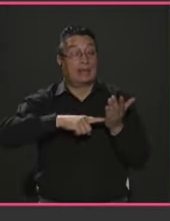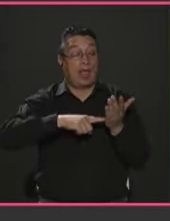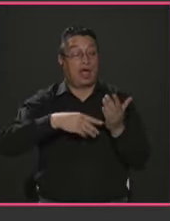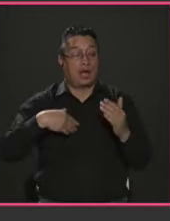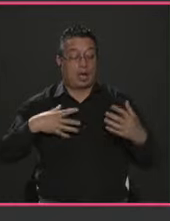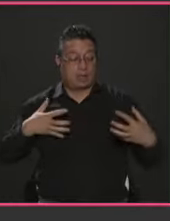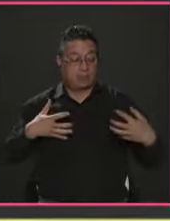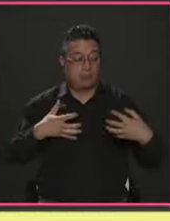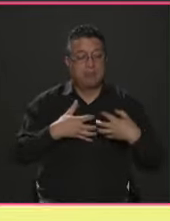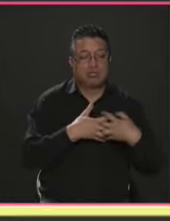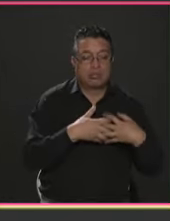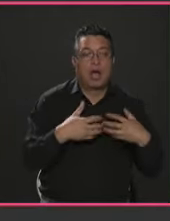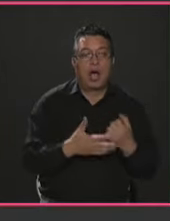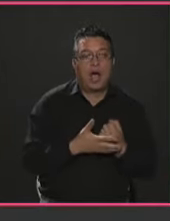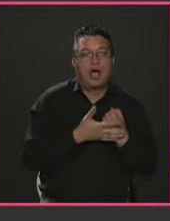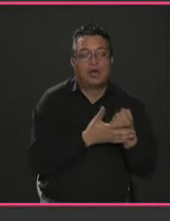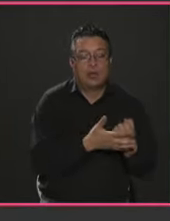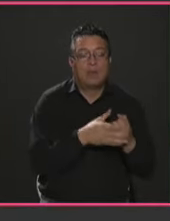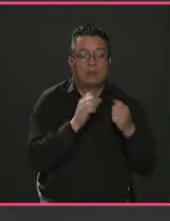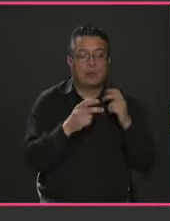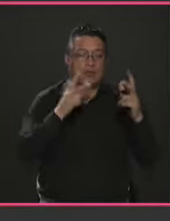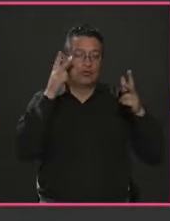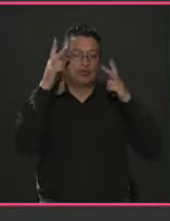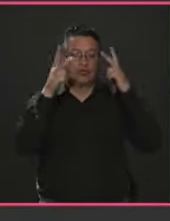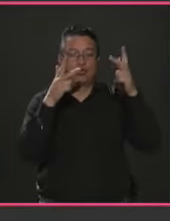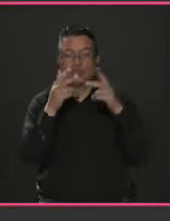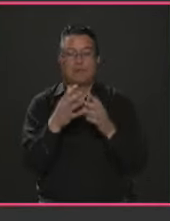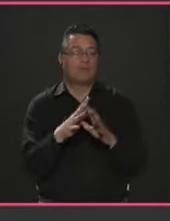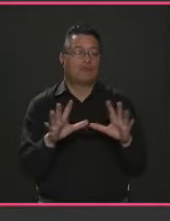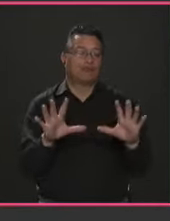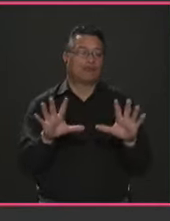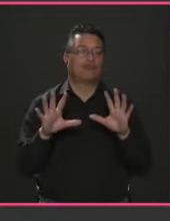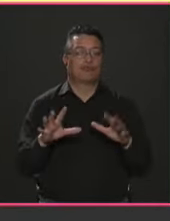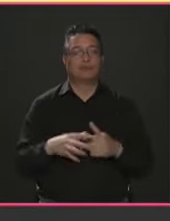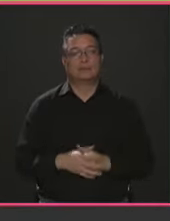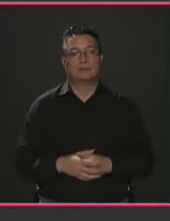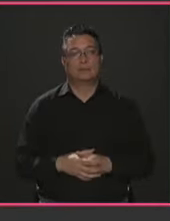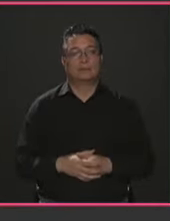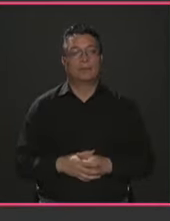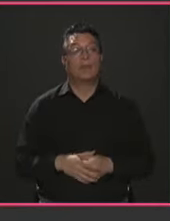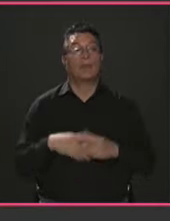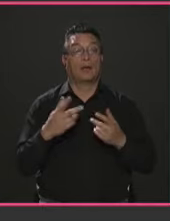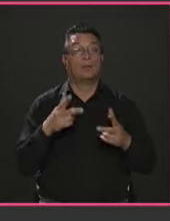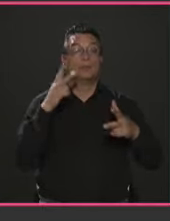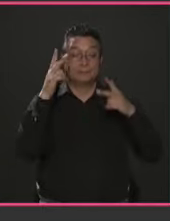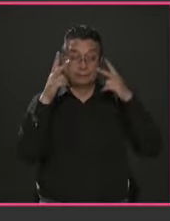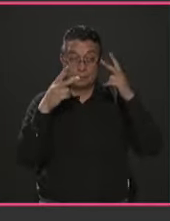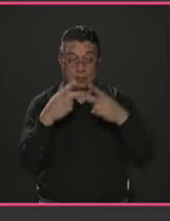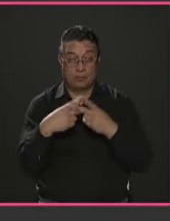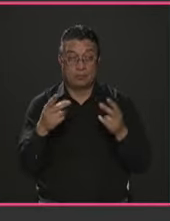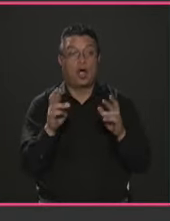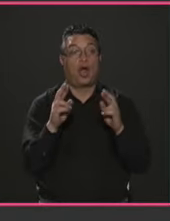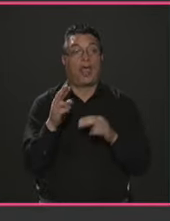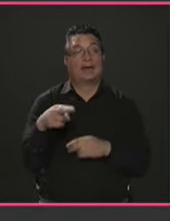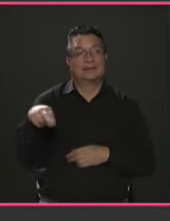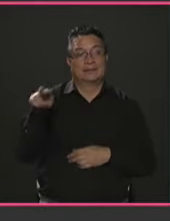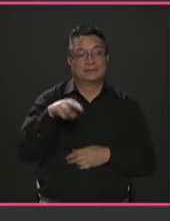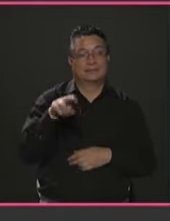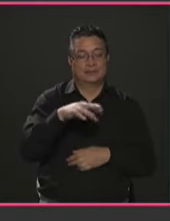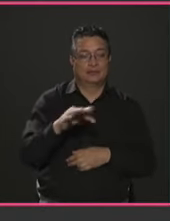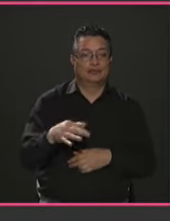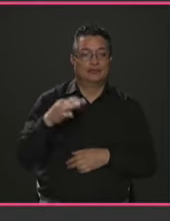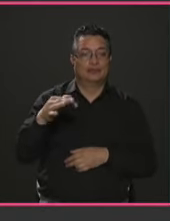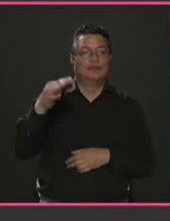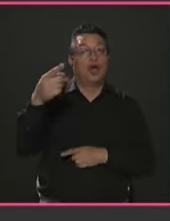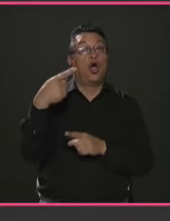confabulan positivamente para hacer un show único show que esperamos entonces repetir en otros momentos con otros